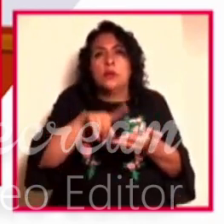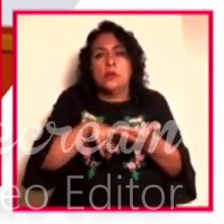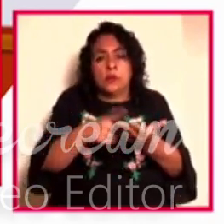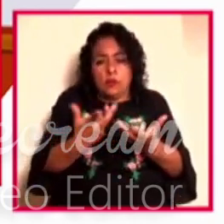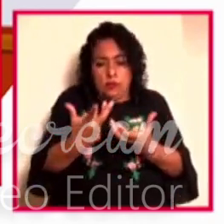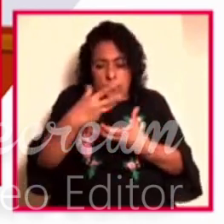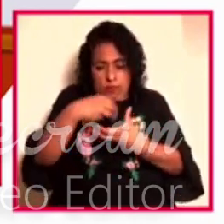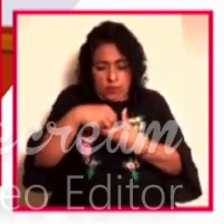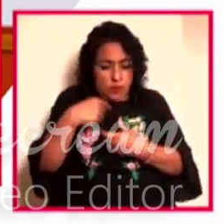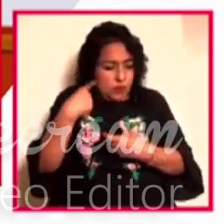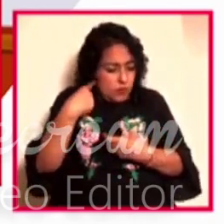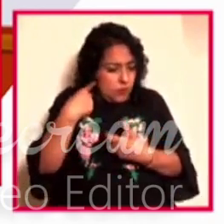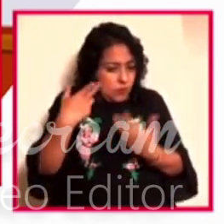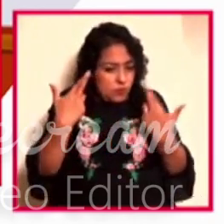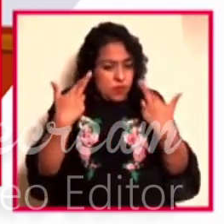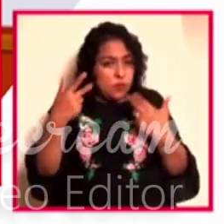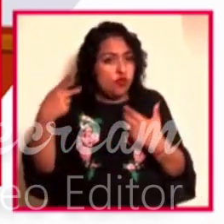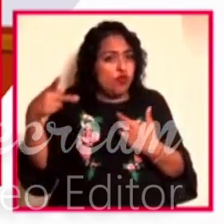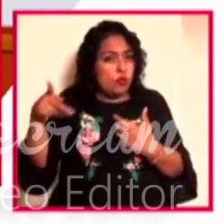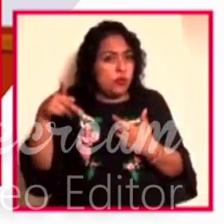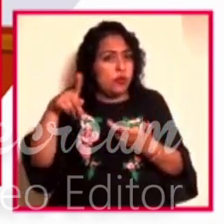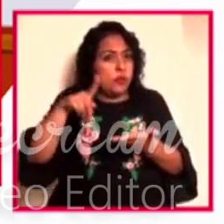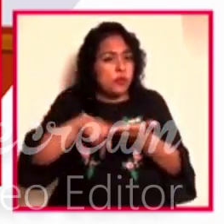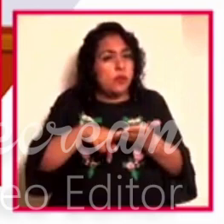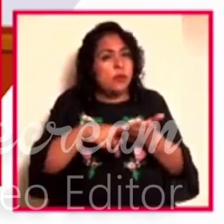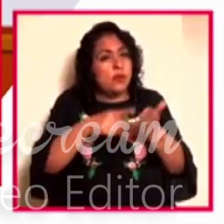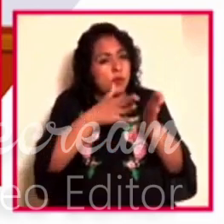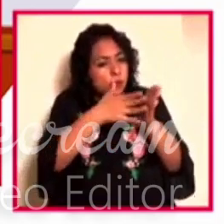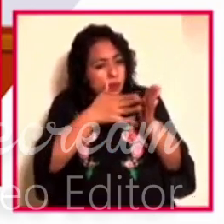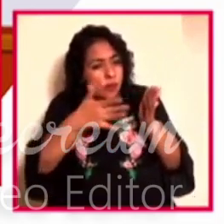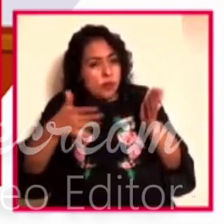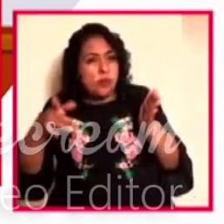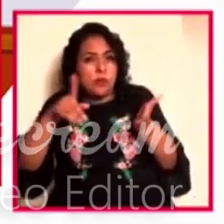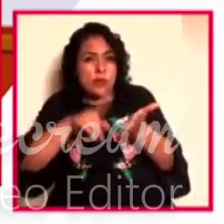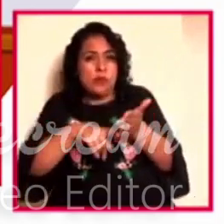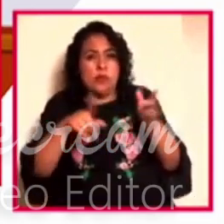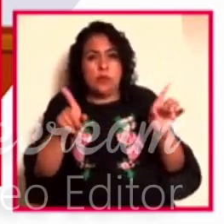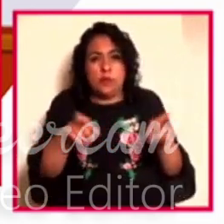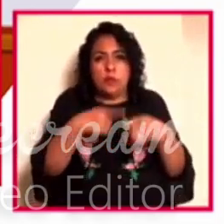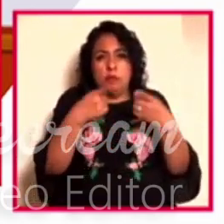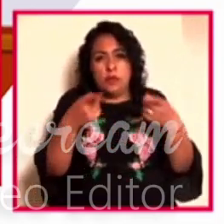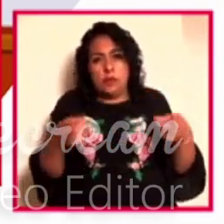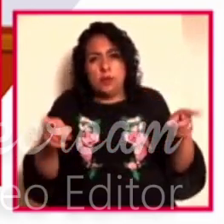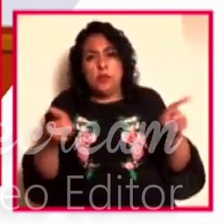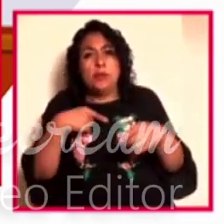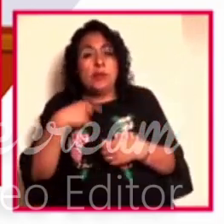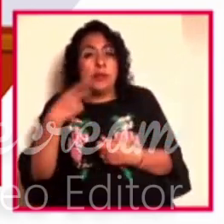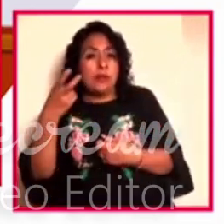sonido que él manejaba en la narrativa de sus obras. Estas obras, las